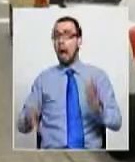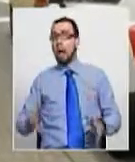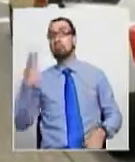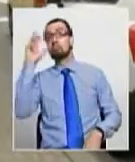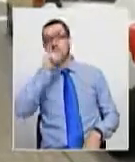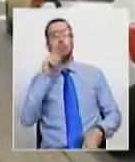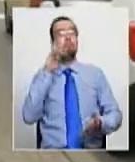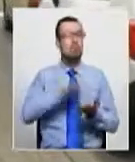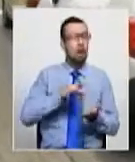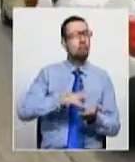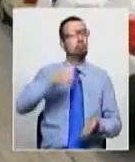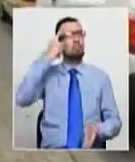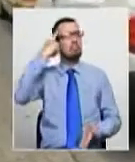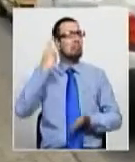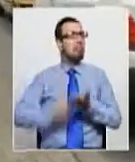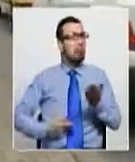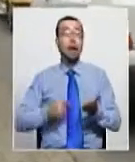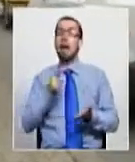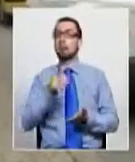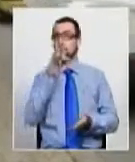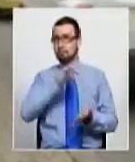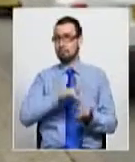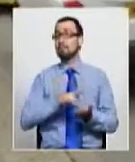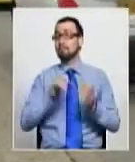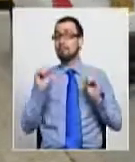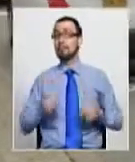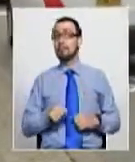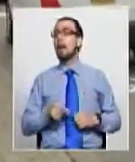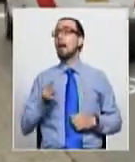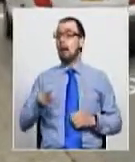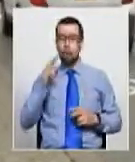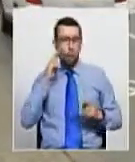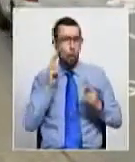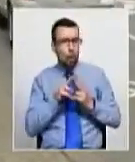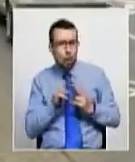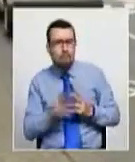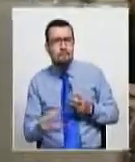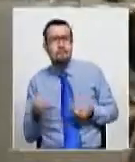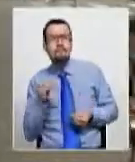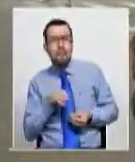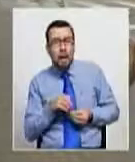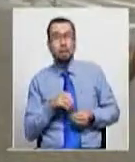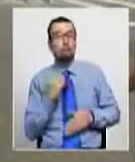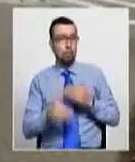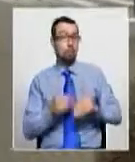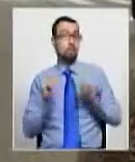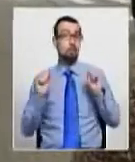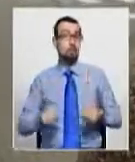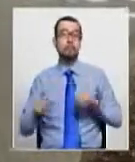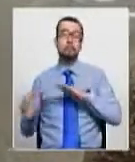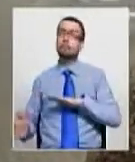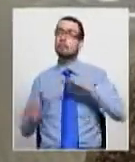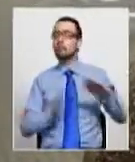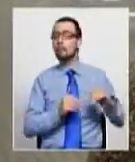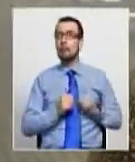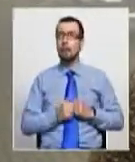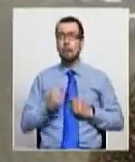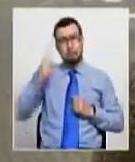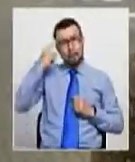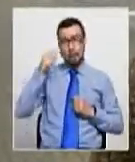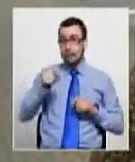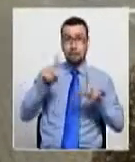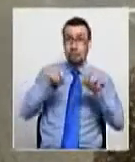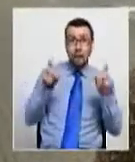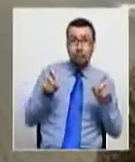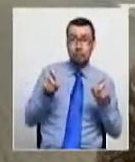participen opinen y voy a conocer un poquito más como este proceso bueno pienso que este tema se debería incluir